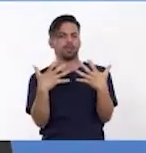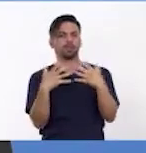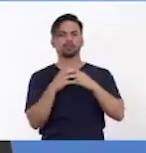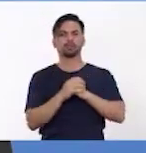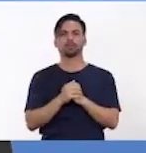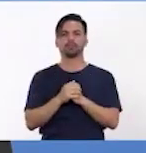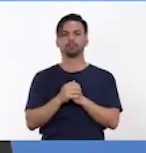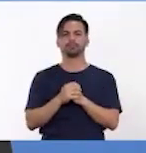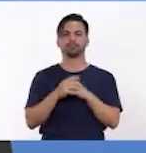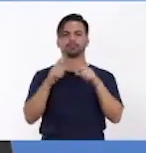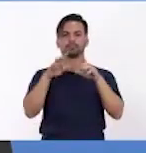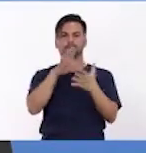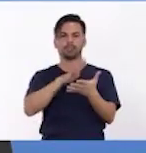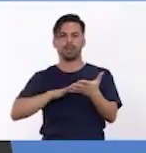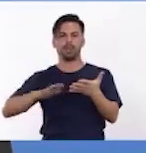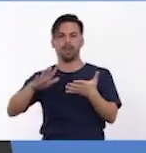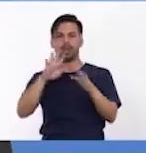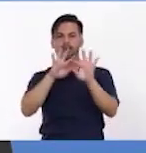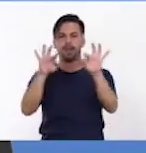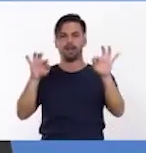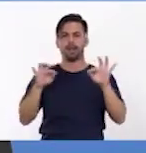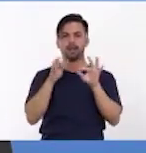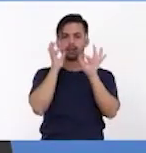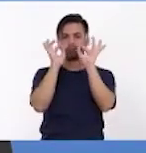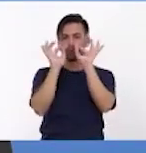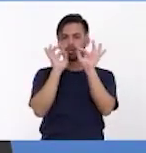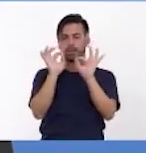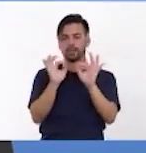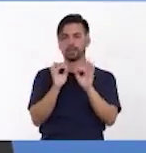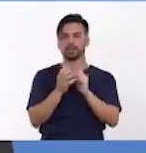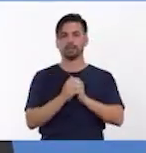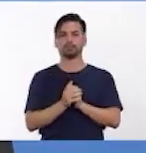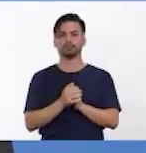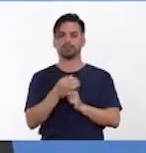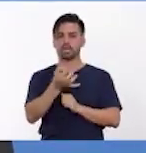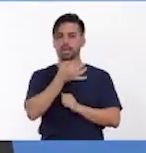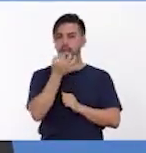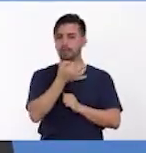estas áreas protegidas, cómo van a detallar los procesos